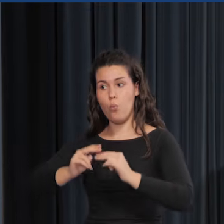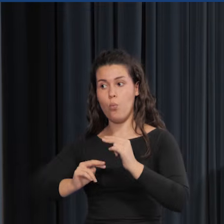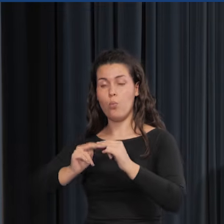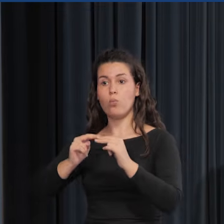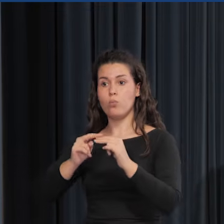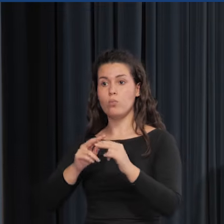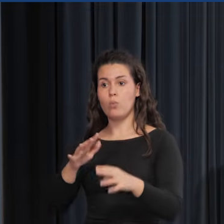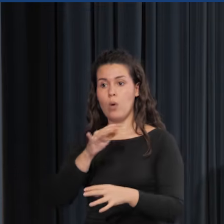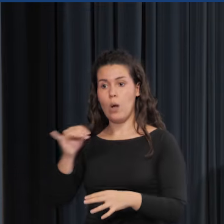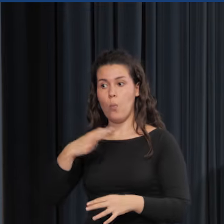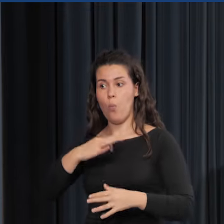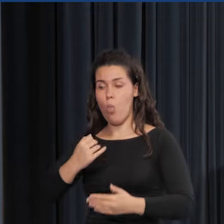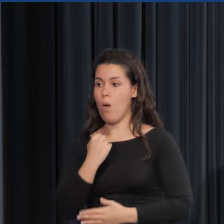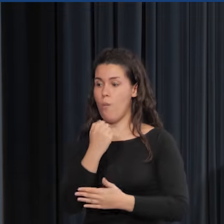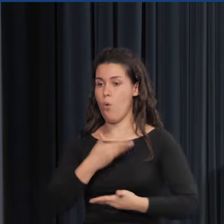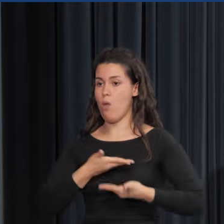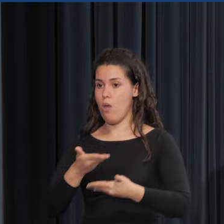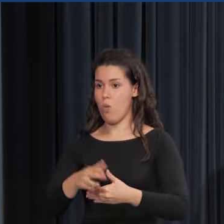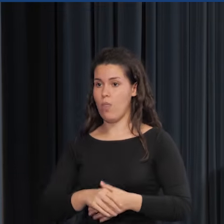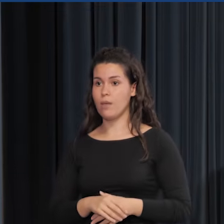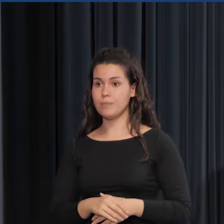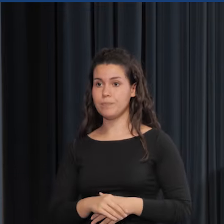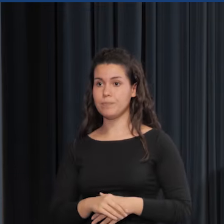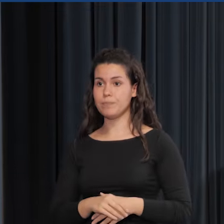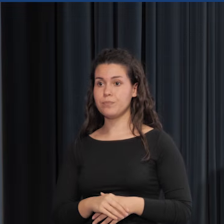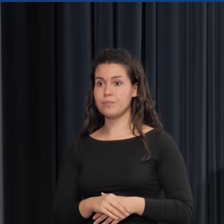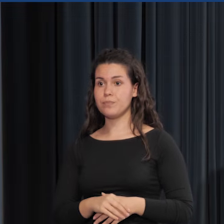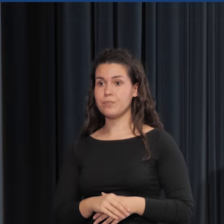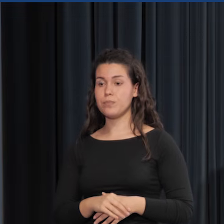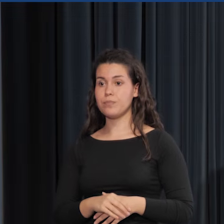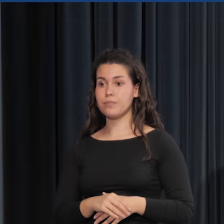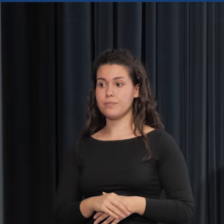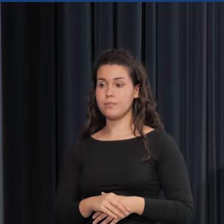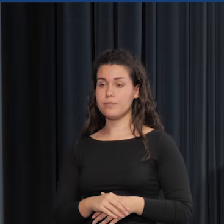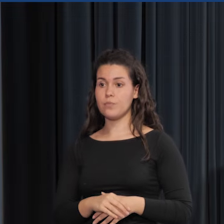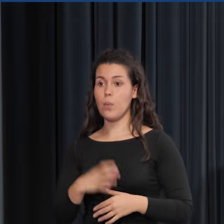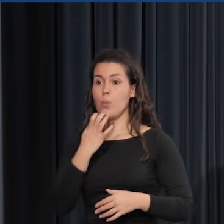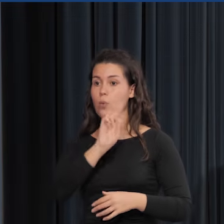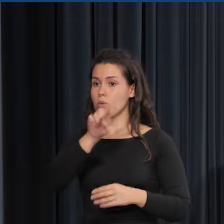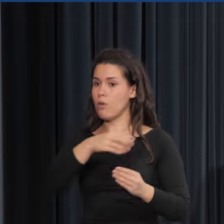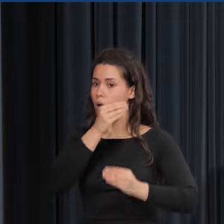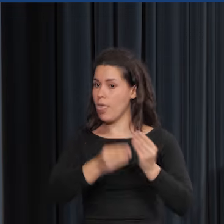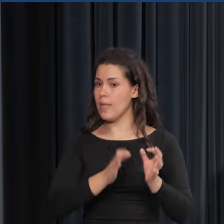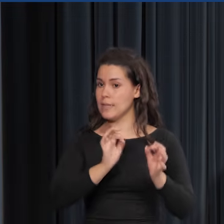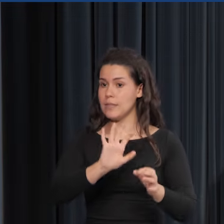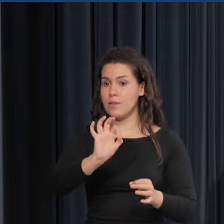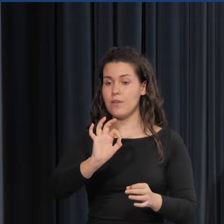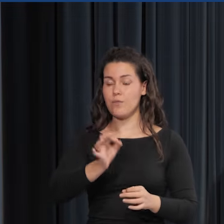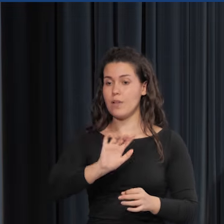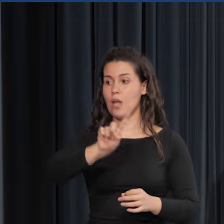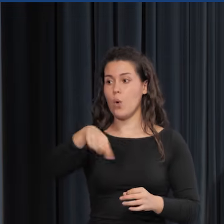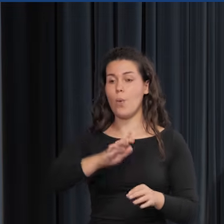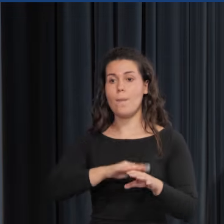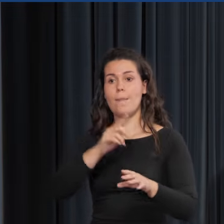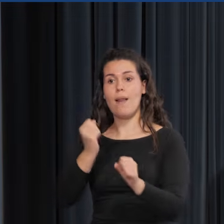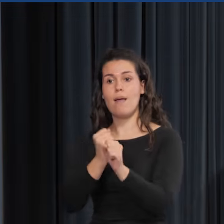y según ejecuto, pero no, es que al final no lo hemos ejecutado de esta manera. Bueno, pues eso ya se incorpora en el modelo de tal manera que esa información